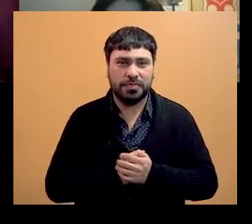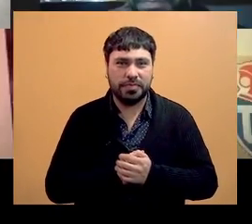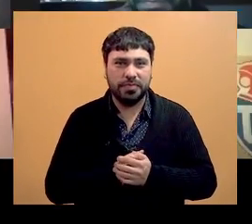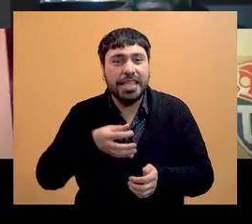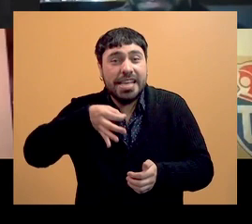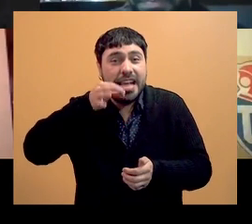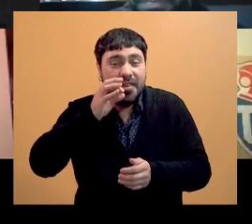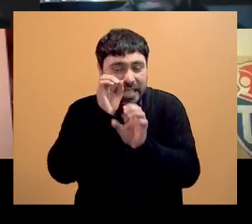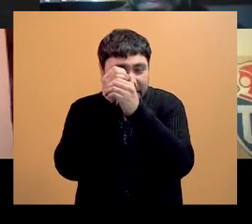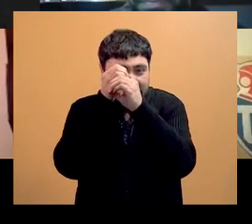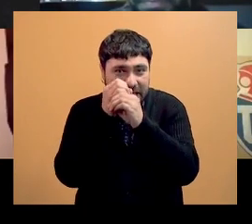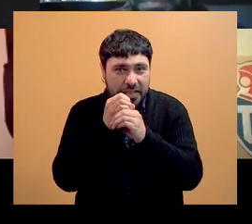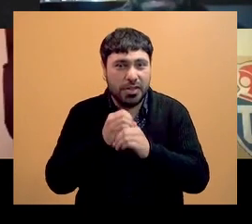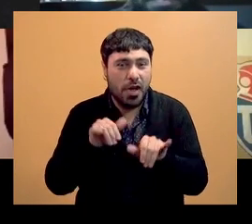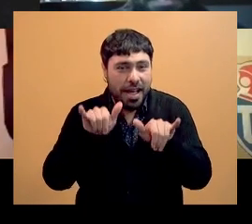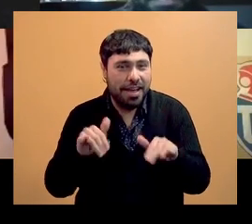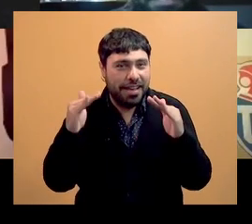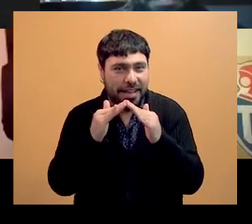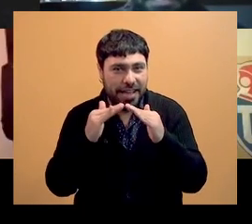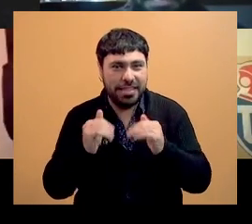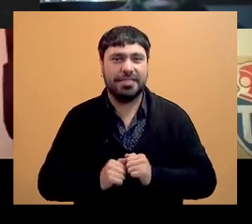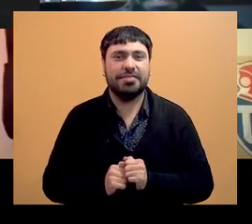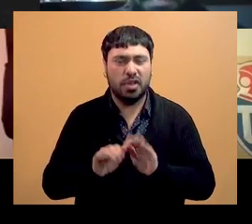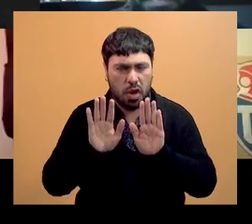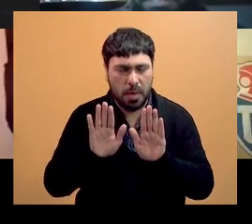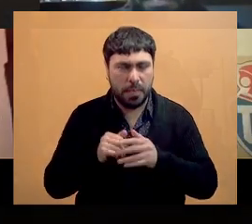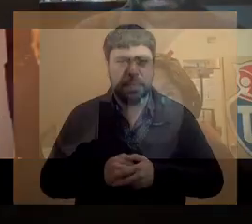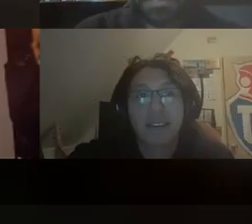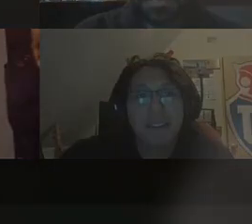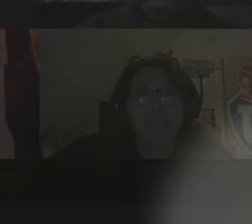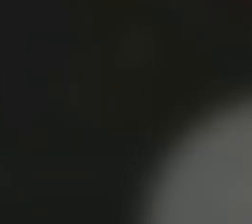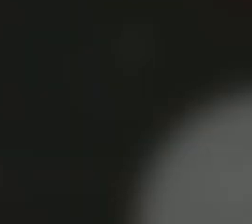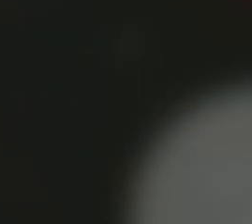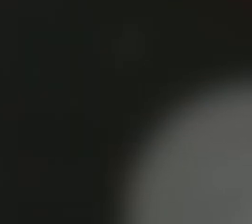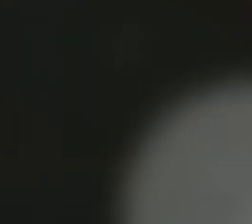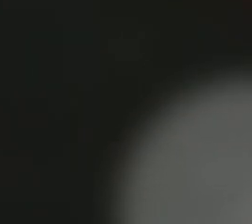en tu casa. Así que los esperamos por acá de nuevo.